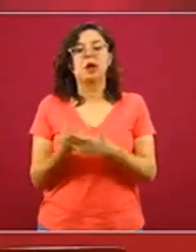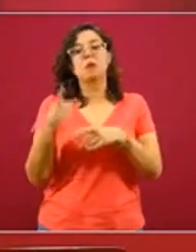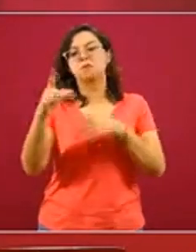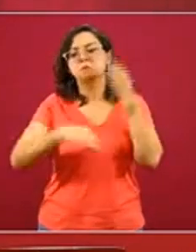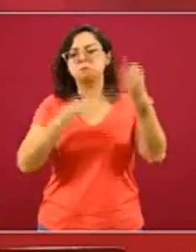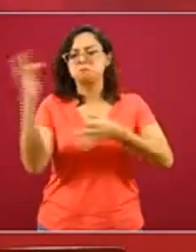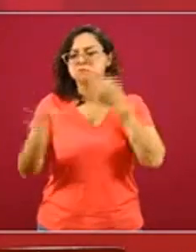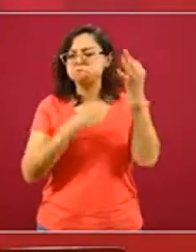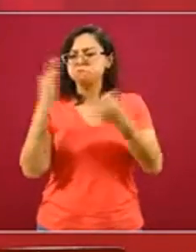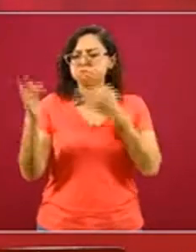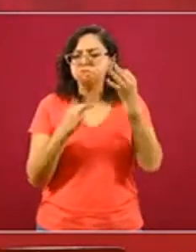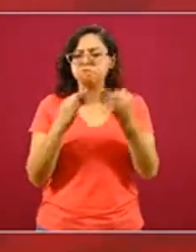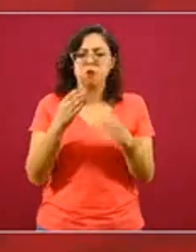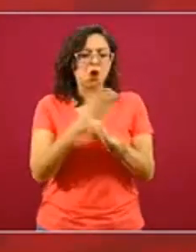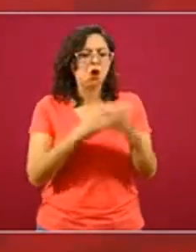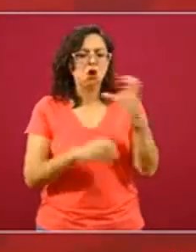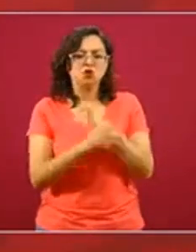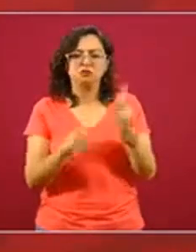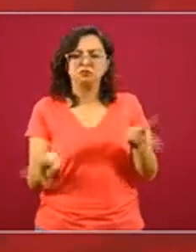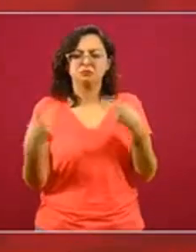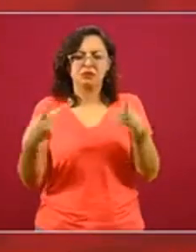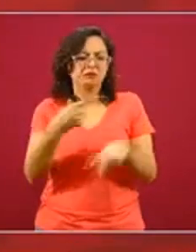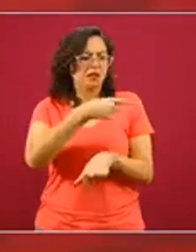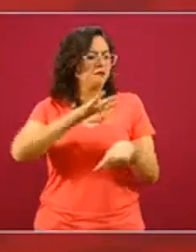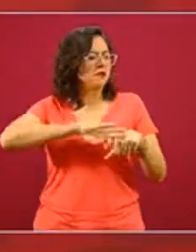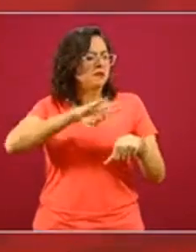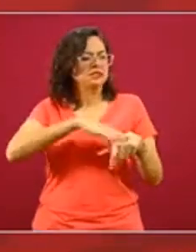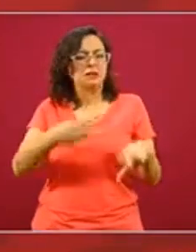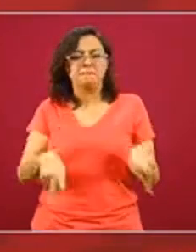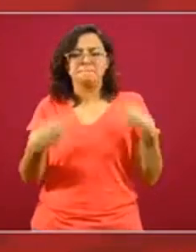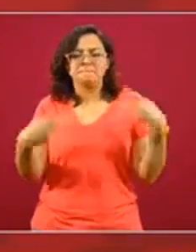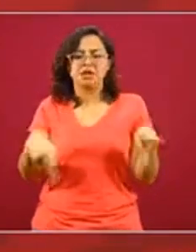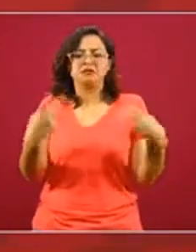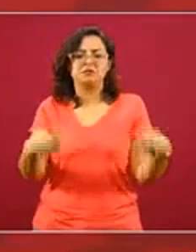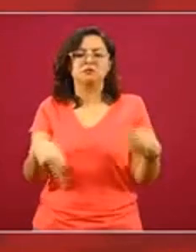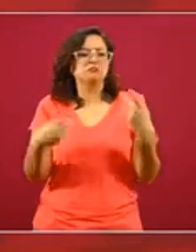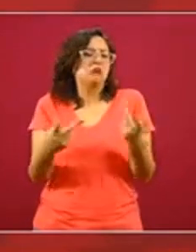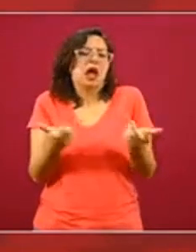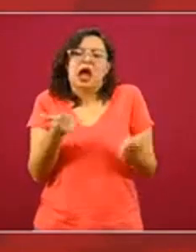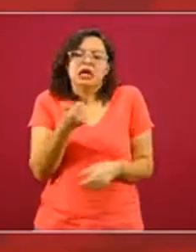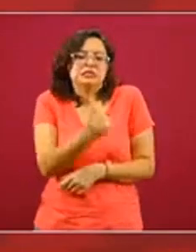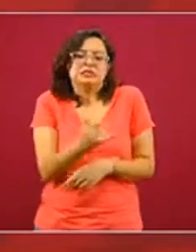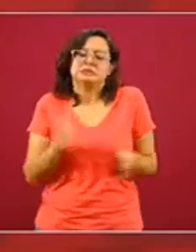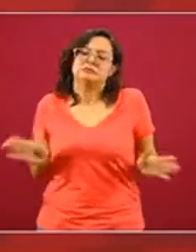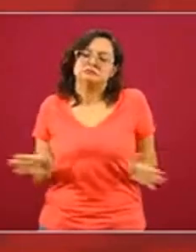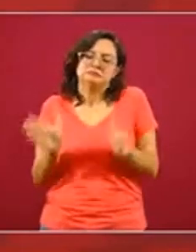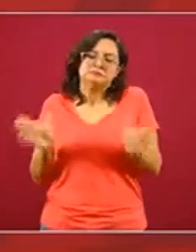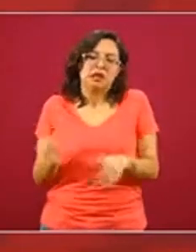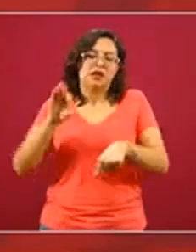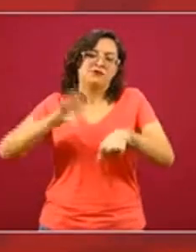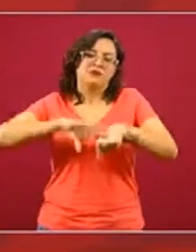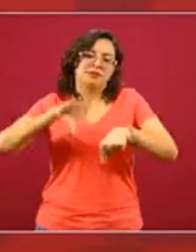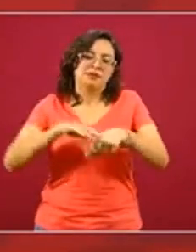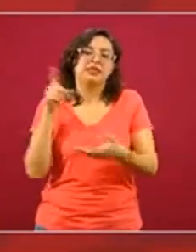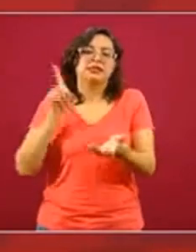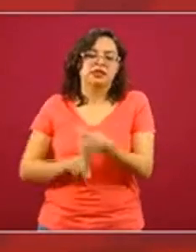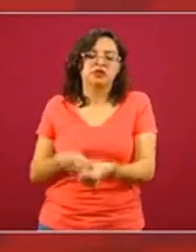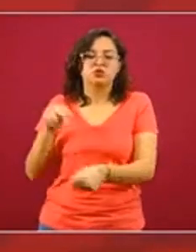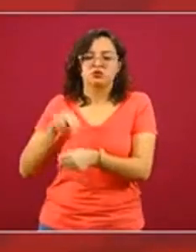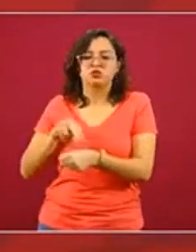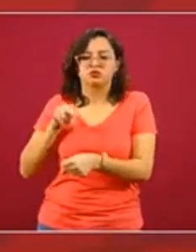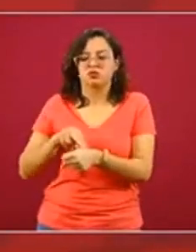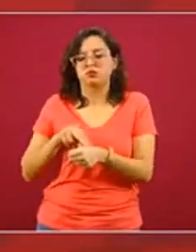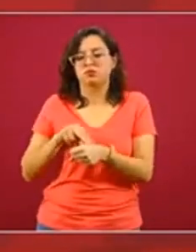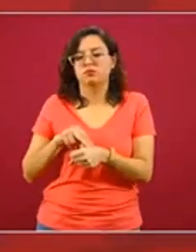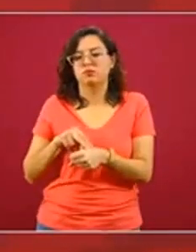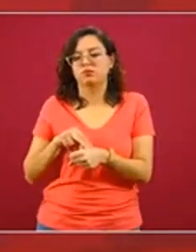anuncios de los productos que vende la farmacia adyacente, porque obviamente es el incentivo fundamental de tener estos consultorios,